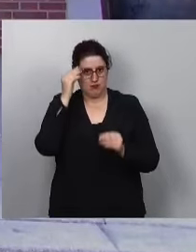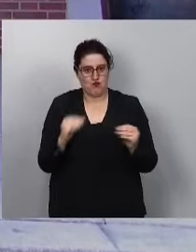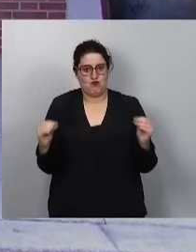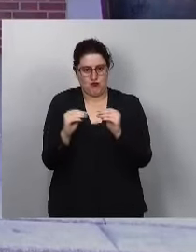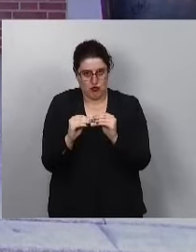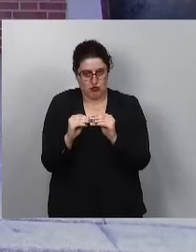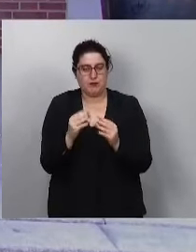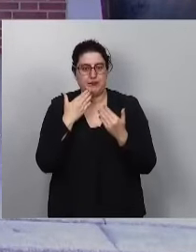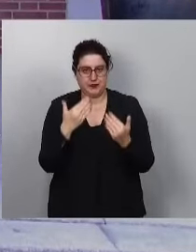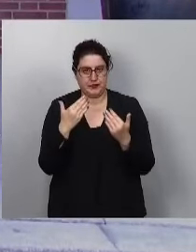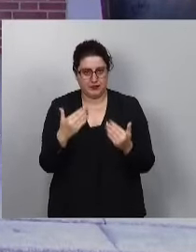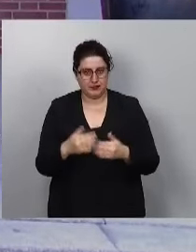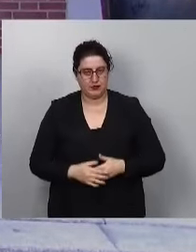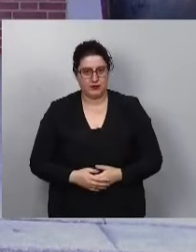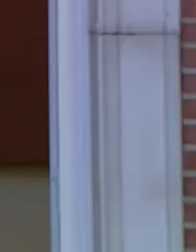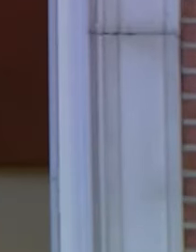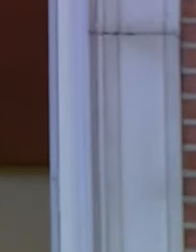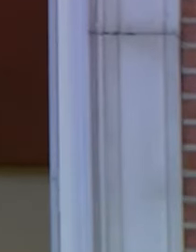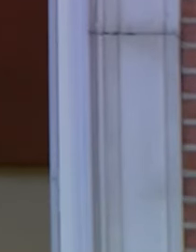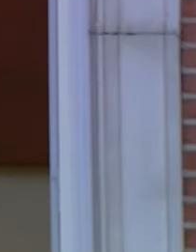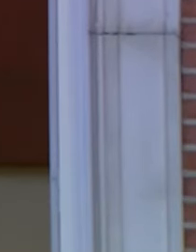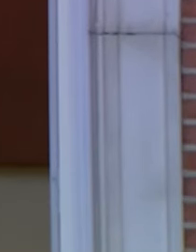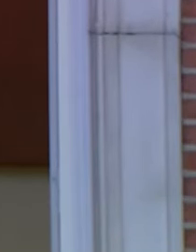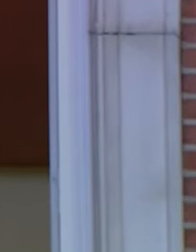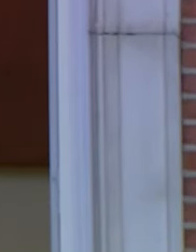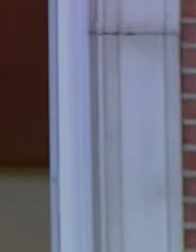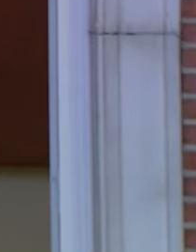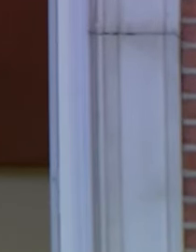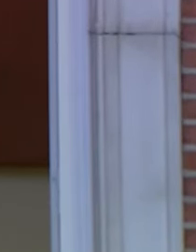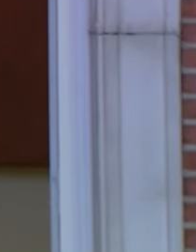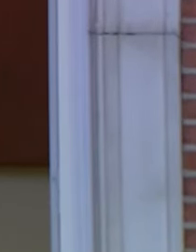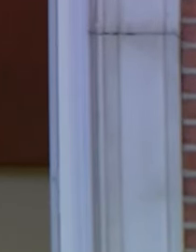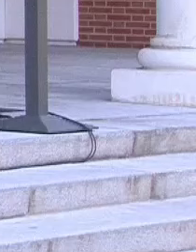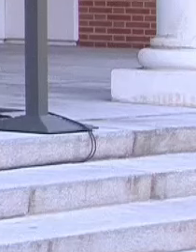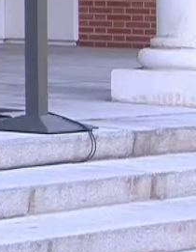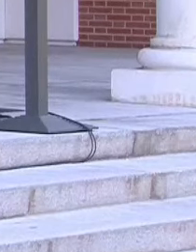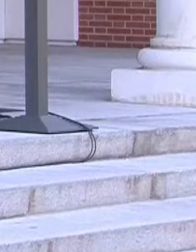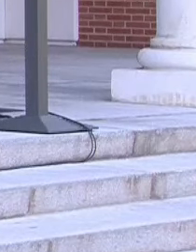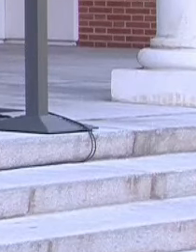Palestina a la vez que Irlanda y Noruega y se suma a 140 países que ya lo habían hecho.